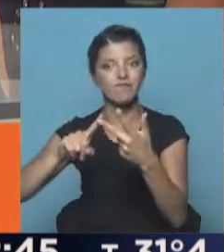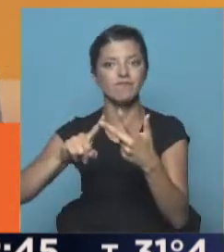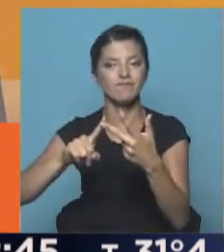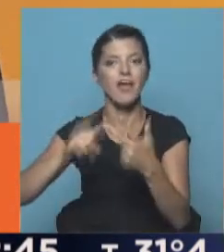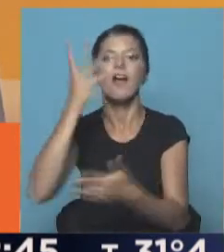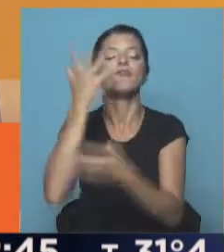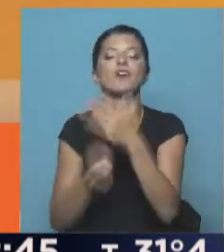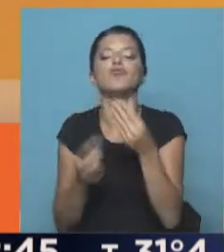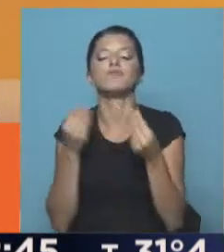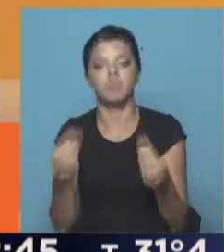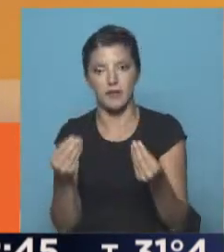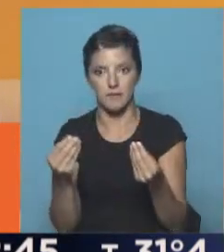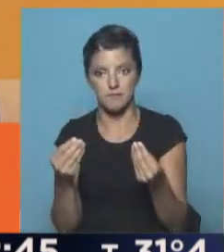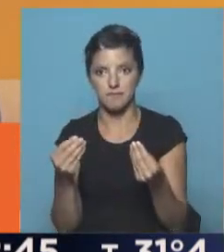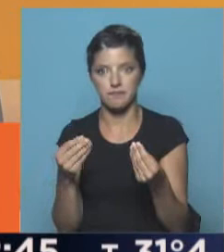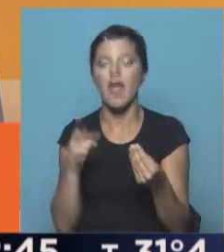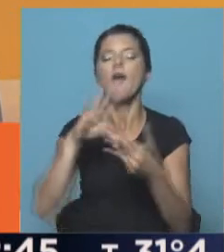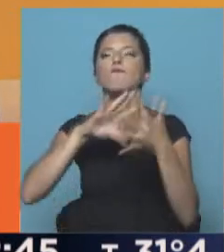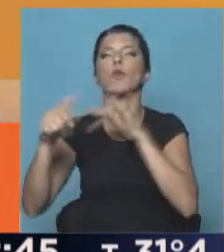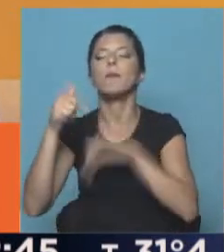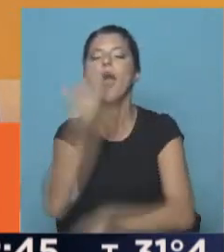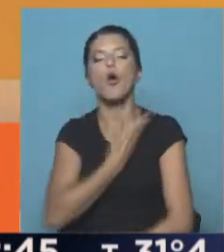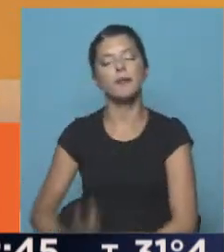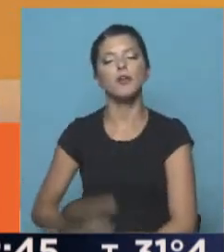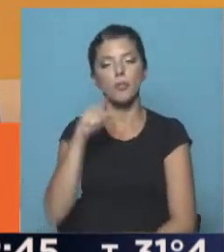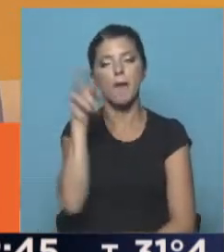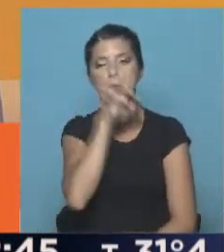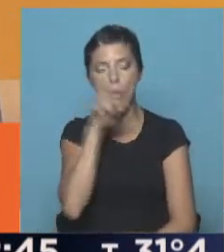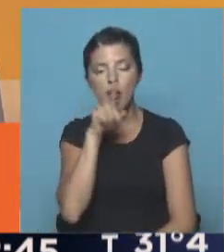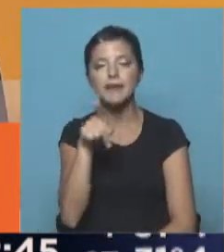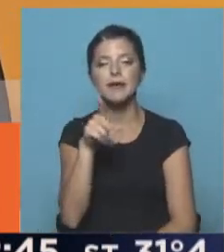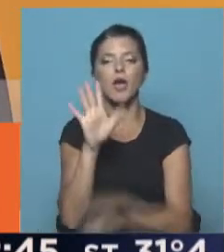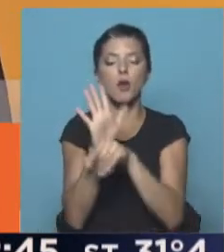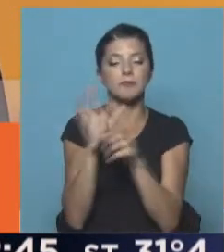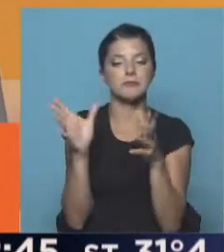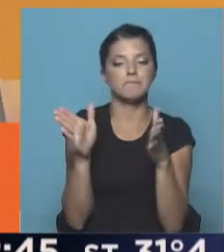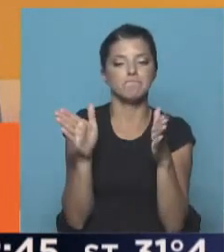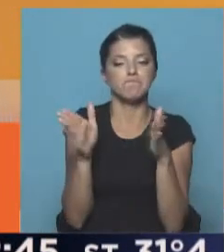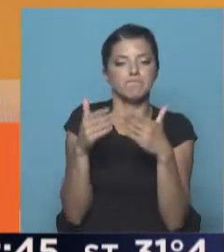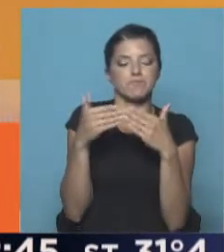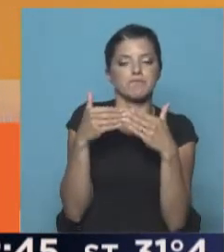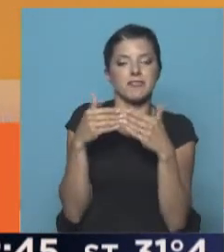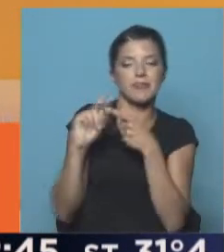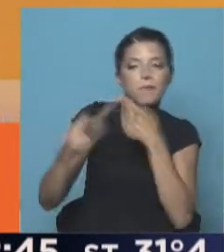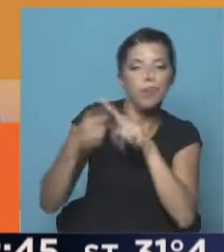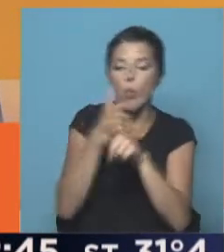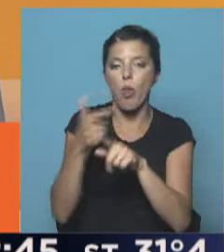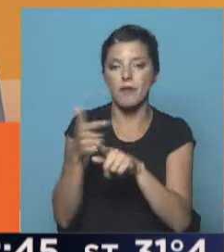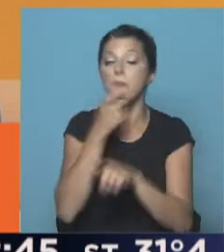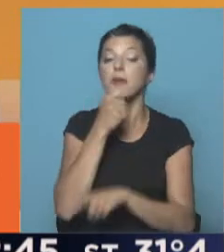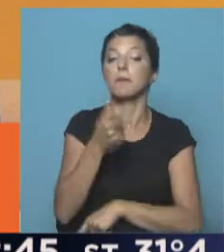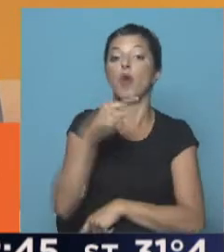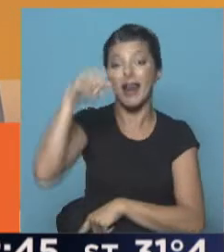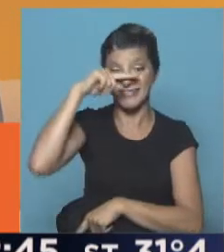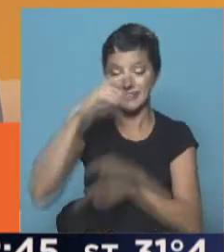era el encierro bayern tiene un estilo de gobierno muy cerrado y cuando ella la ministra de defensa cerraba las oficinas a las 7 de la